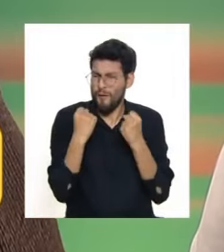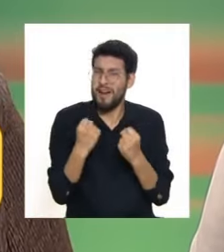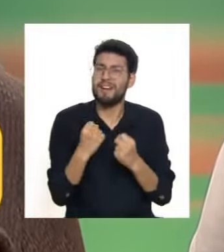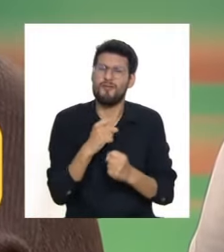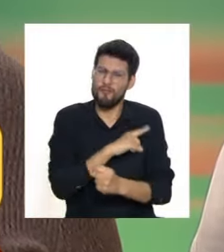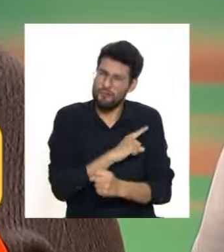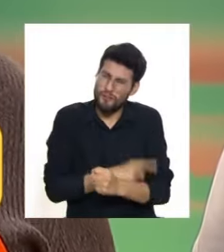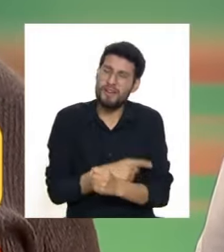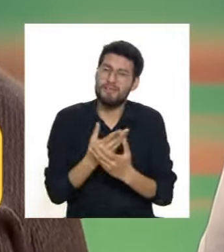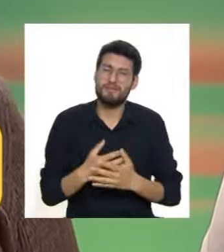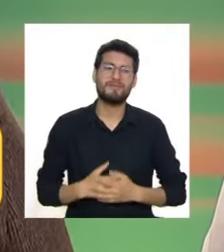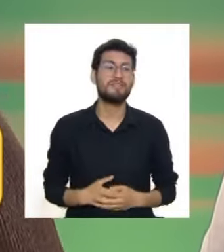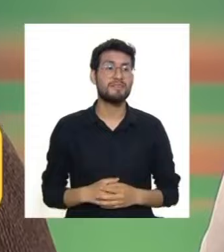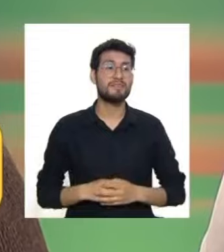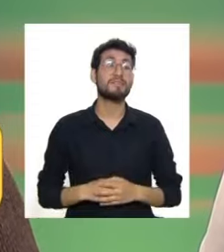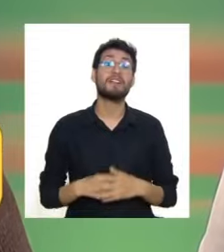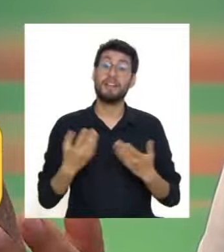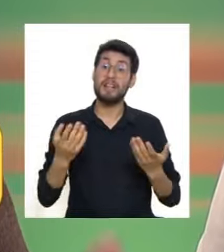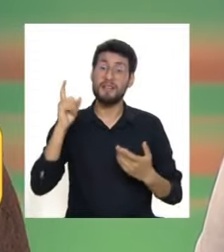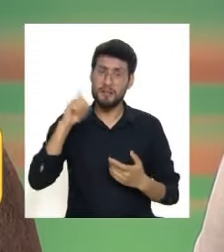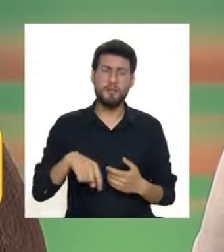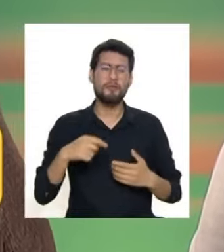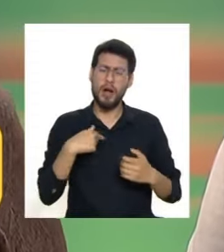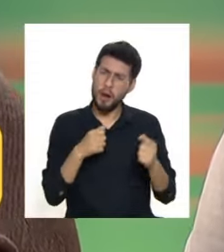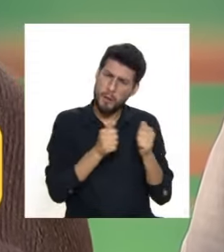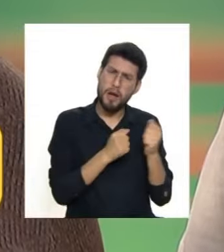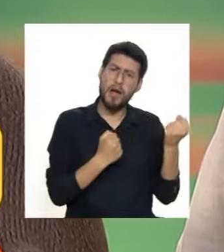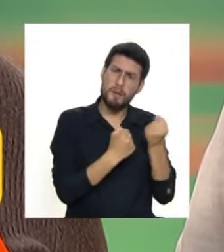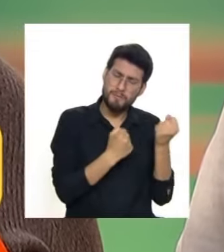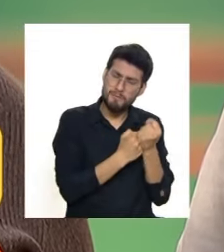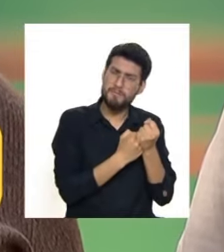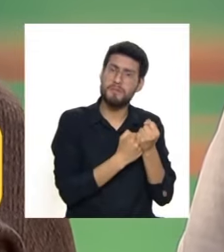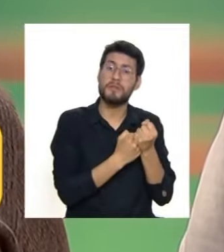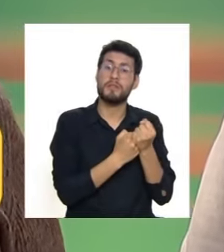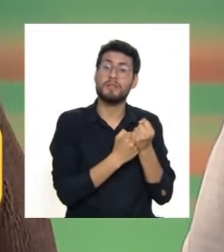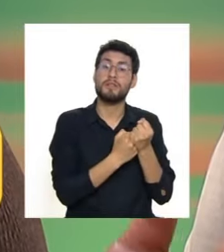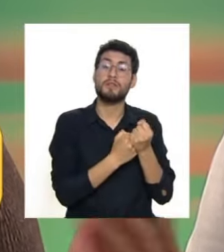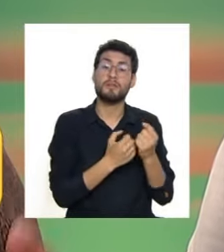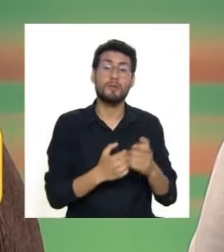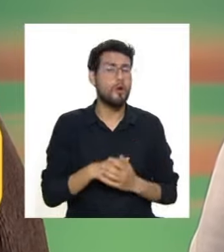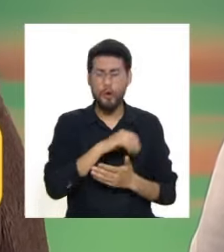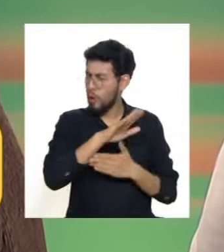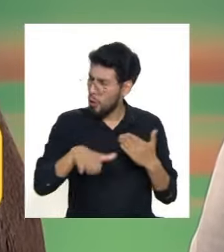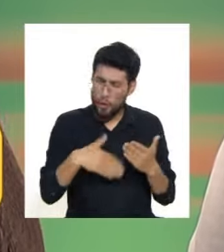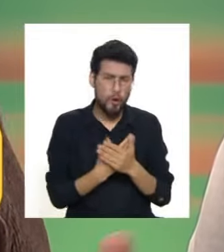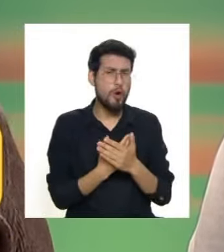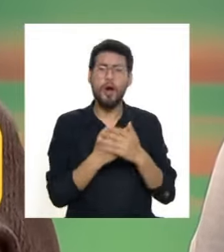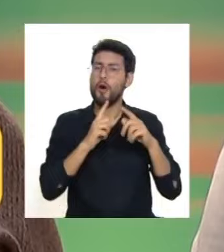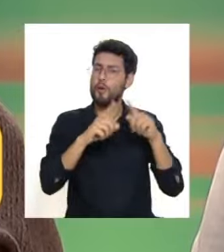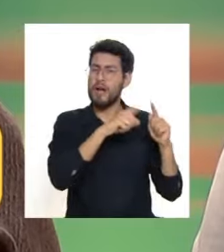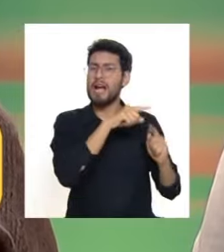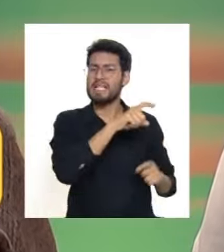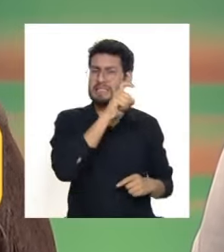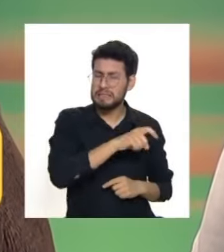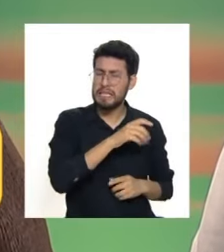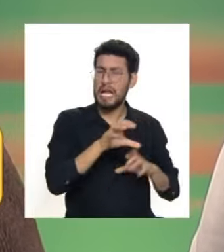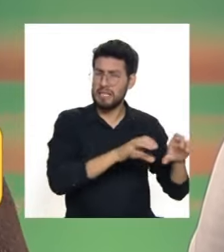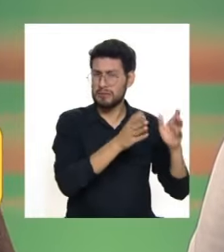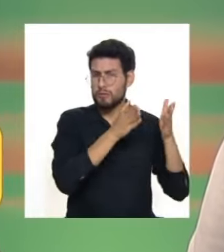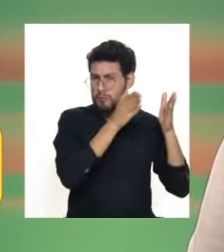decimos, ¿no? Tenemos que estar con ellos, apoyándoles, ¿no? en todas las cosas que ellos deseen